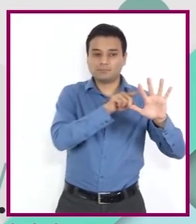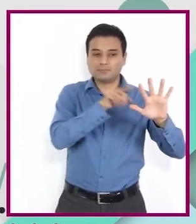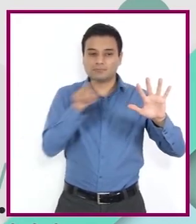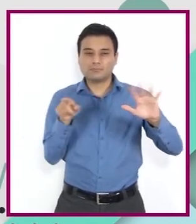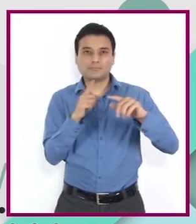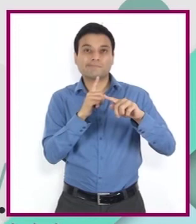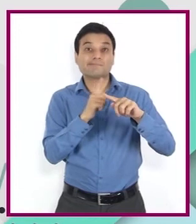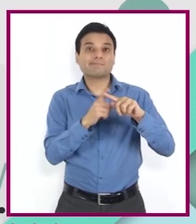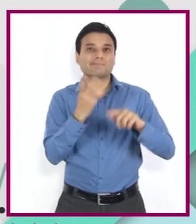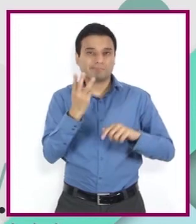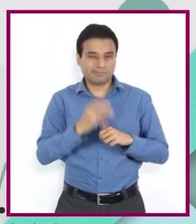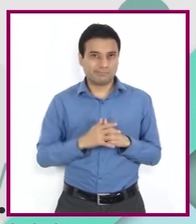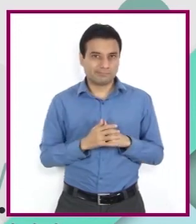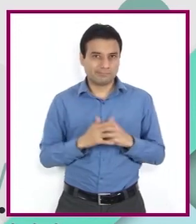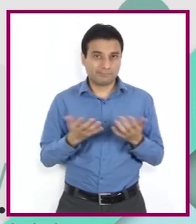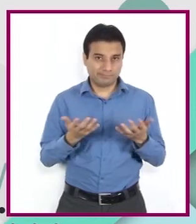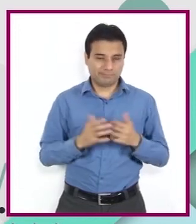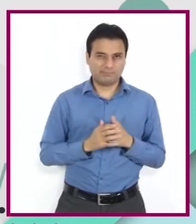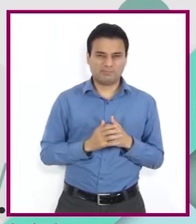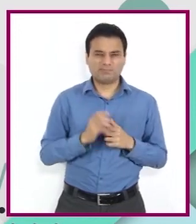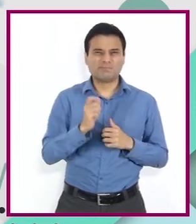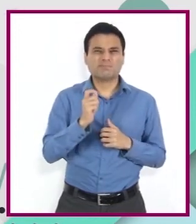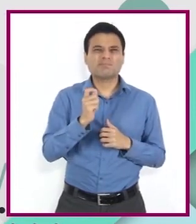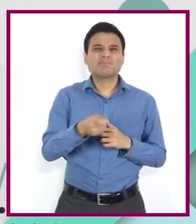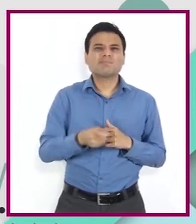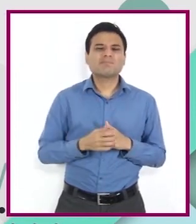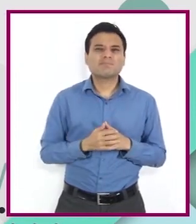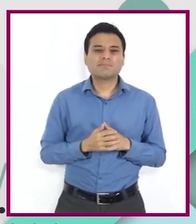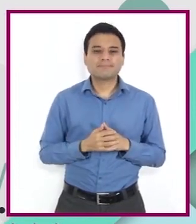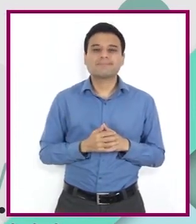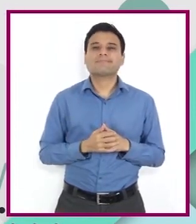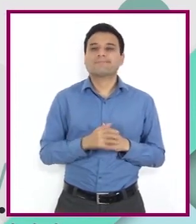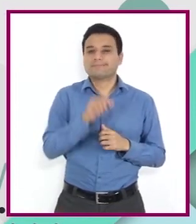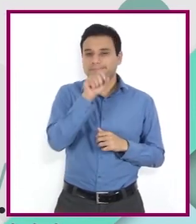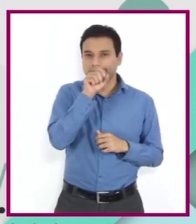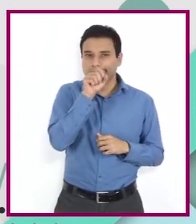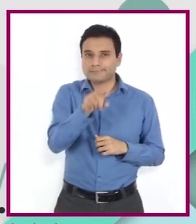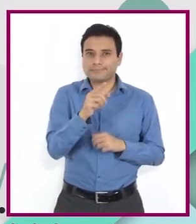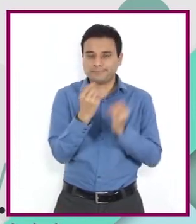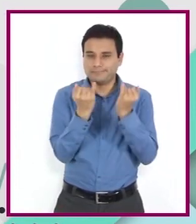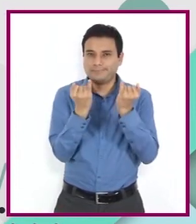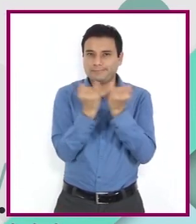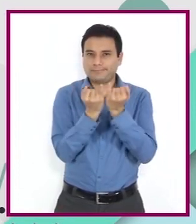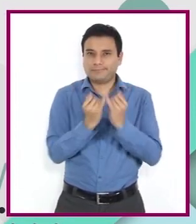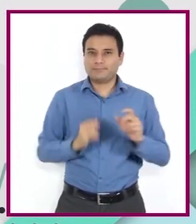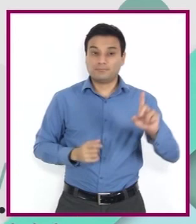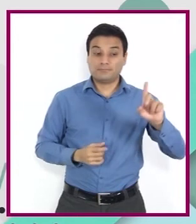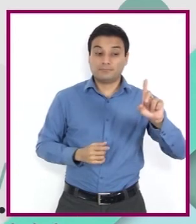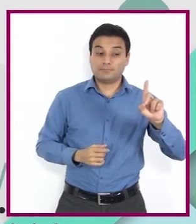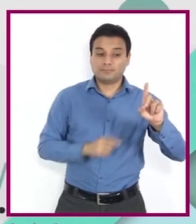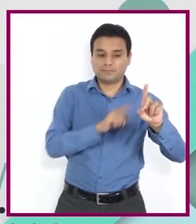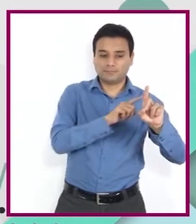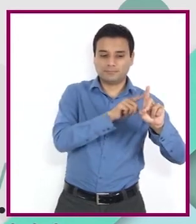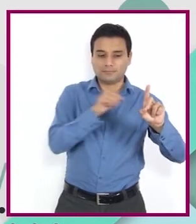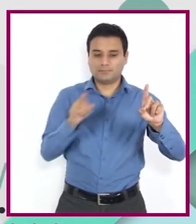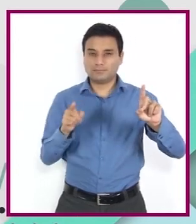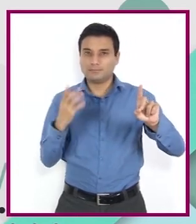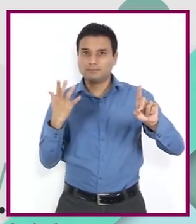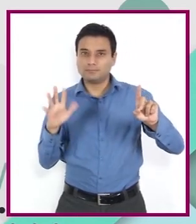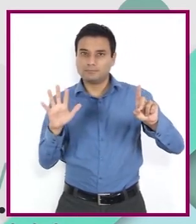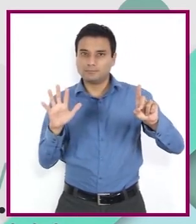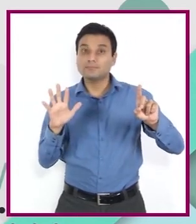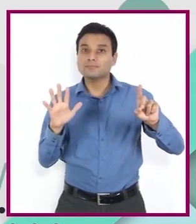bien, entonces, eso quiere decir que ya saben que la segunda cantidad de la razón de la magnitud B